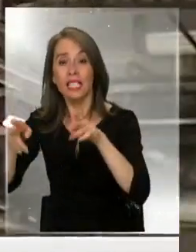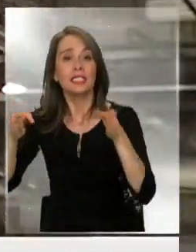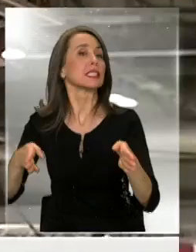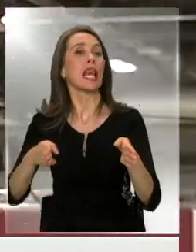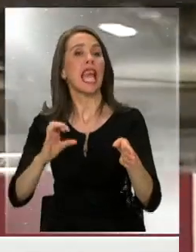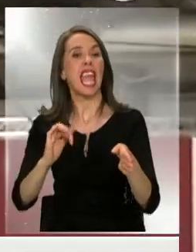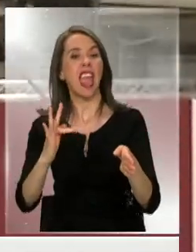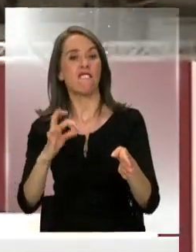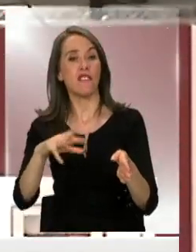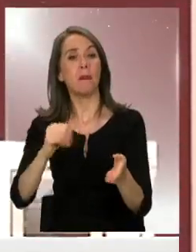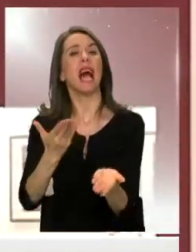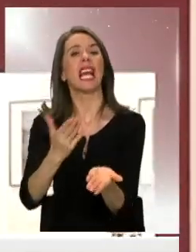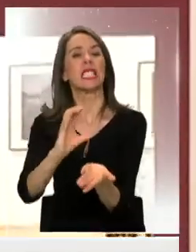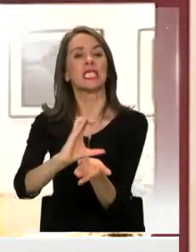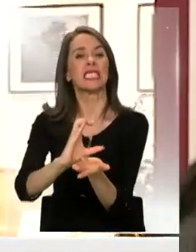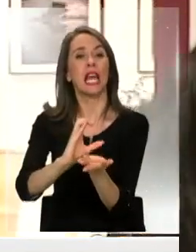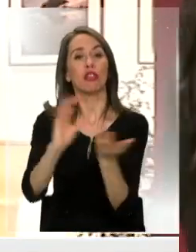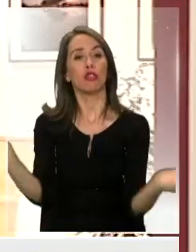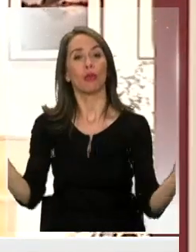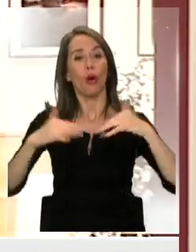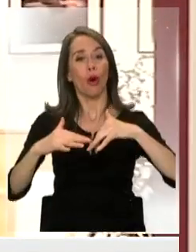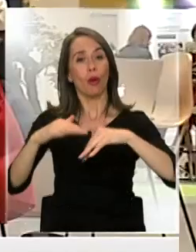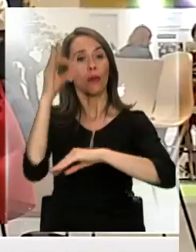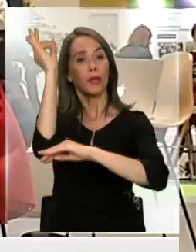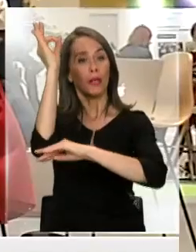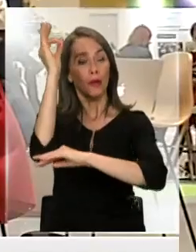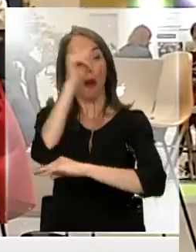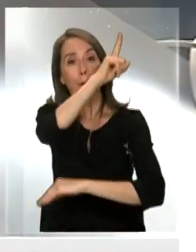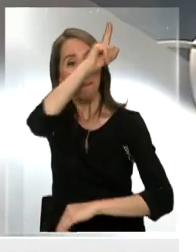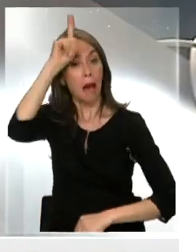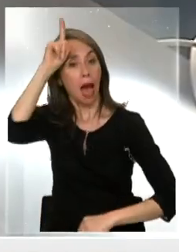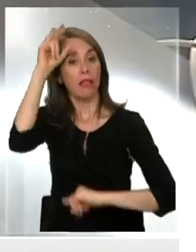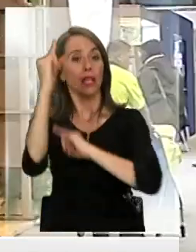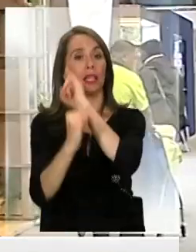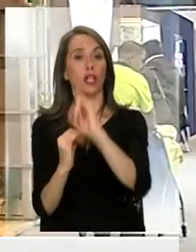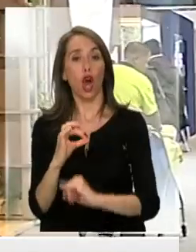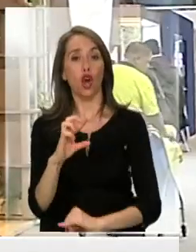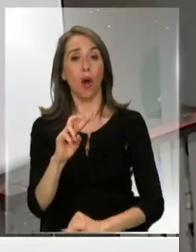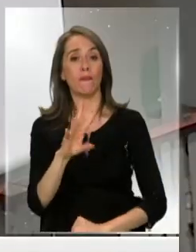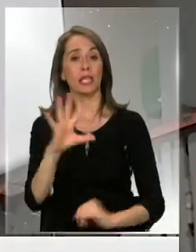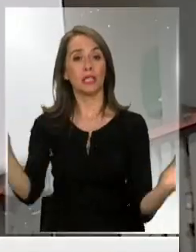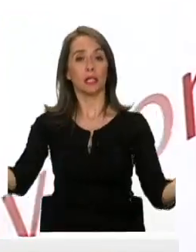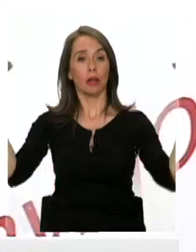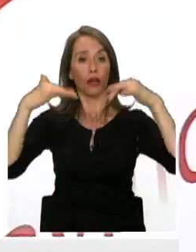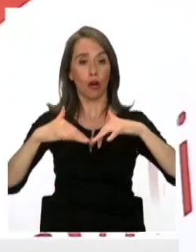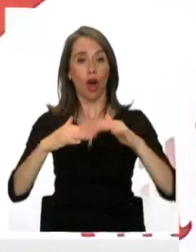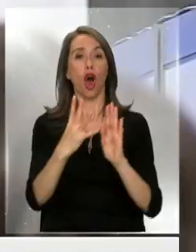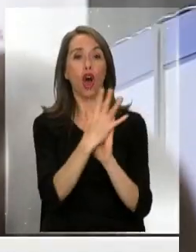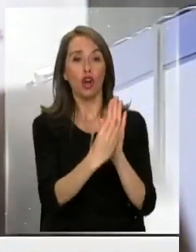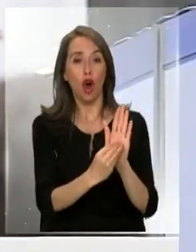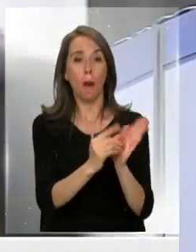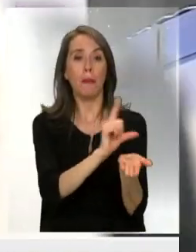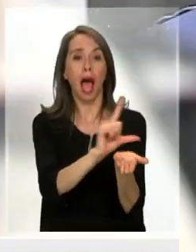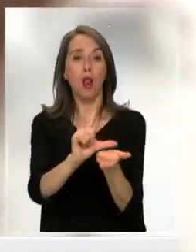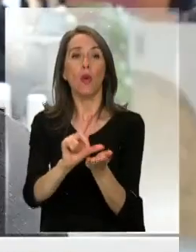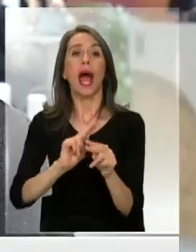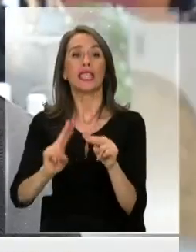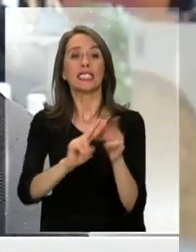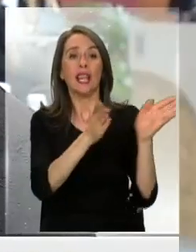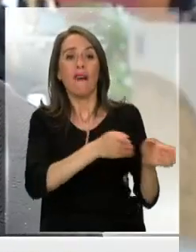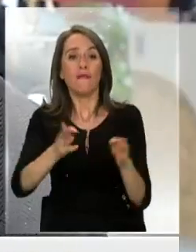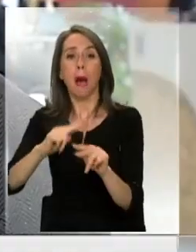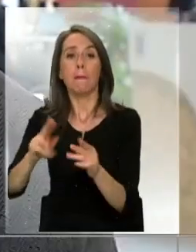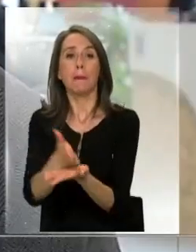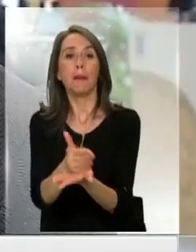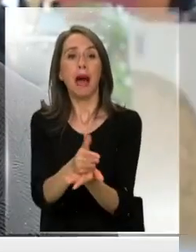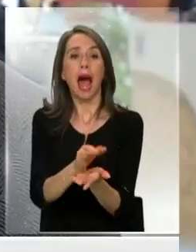el centro de eventos en Madrid donde finalmente se está realizando la cita internacional y que replica algunos de los sectores de Cerrillos. Y